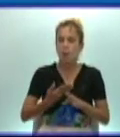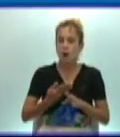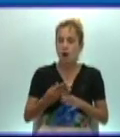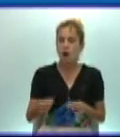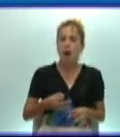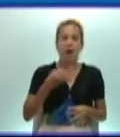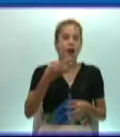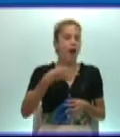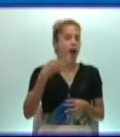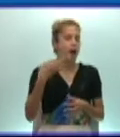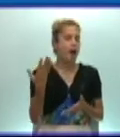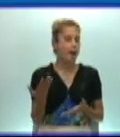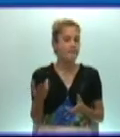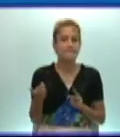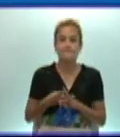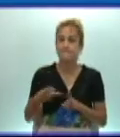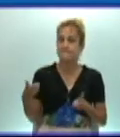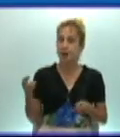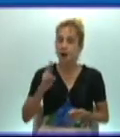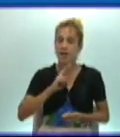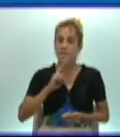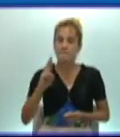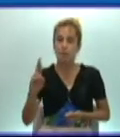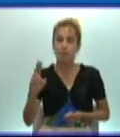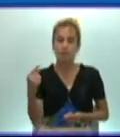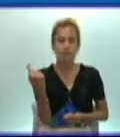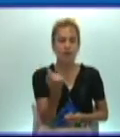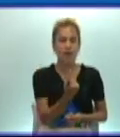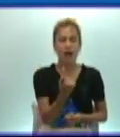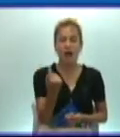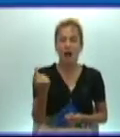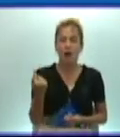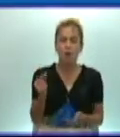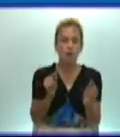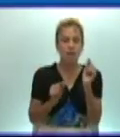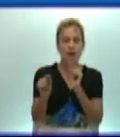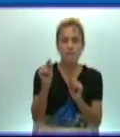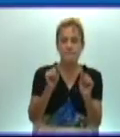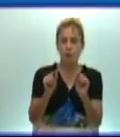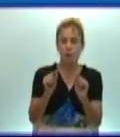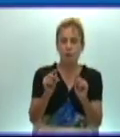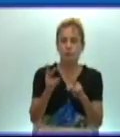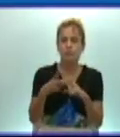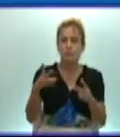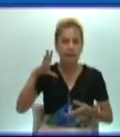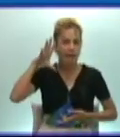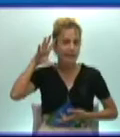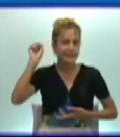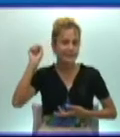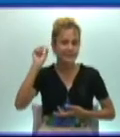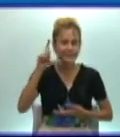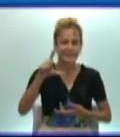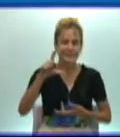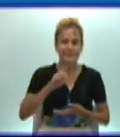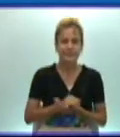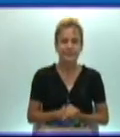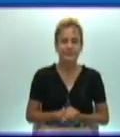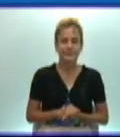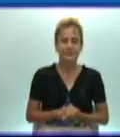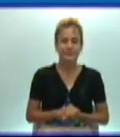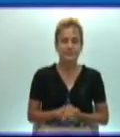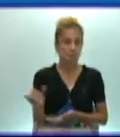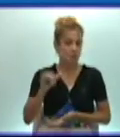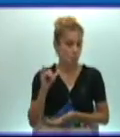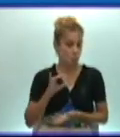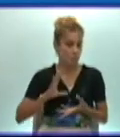expresiva para estar respondiendo algunas preguntas que comprueben la comprensión del mismo. De igual